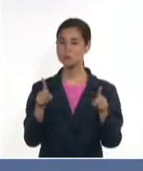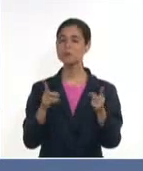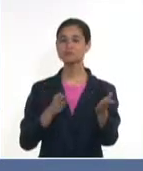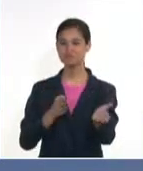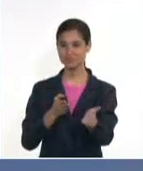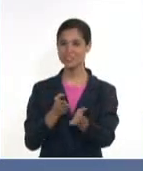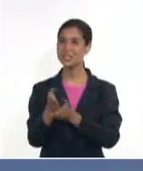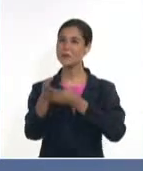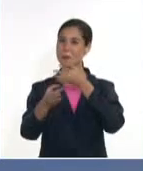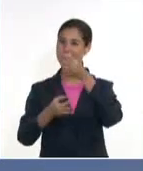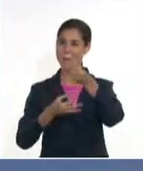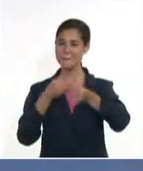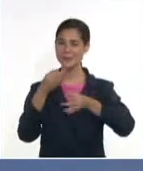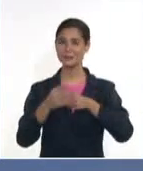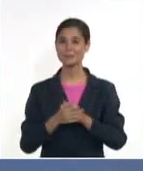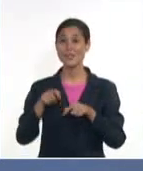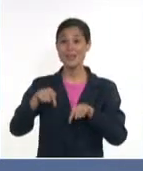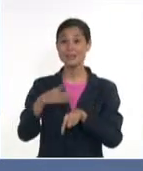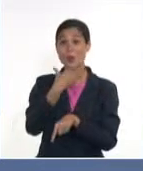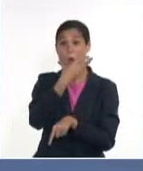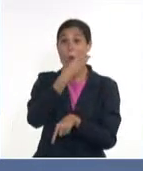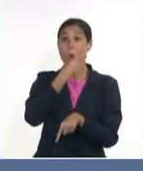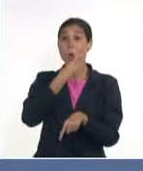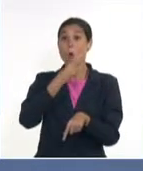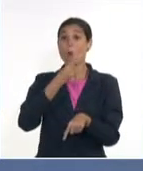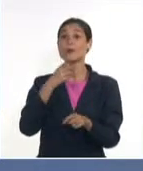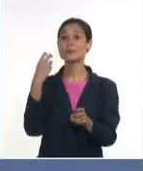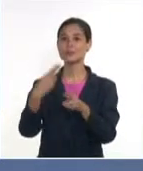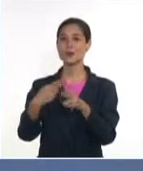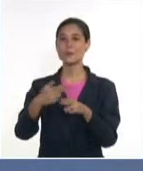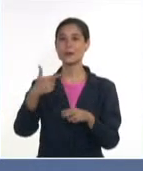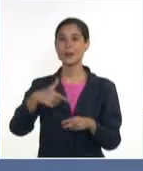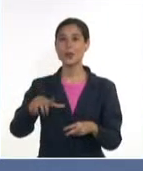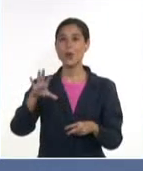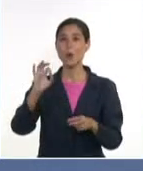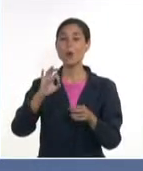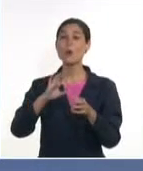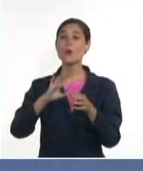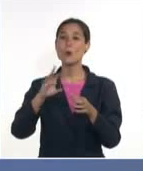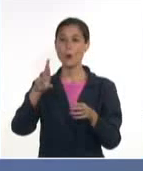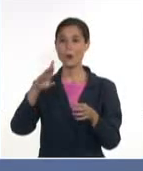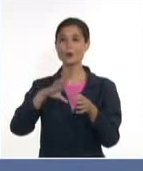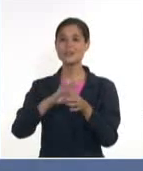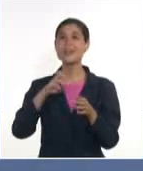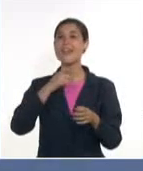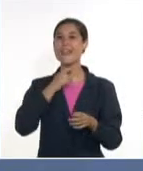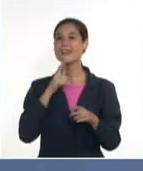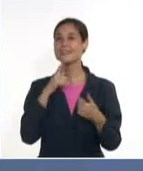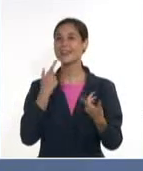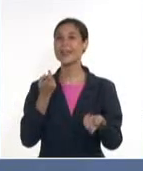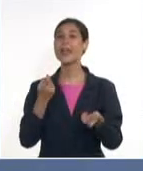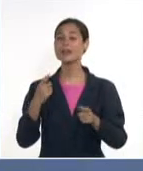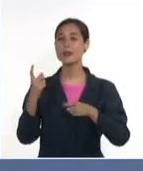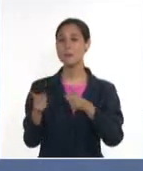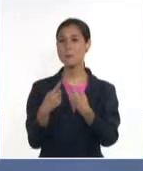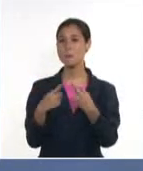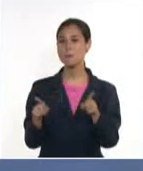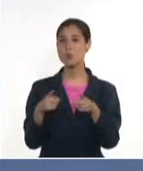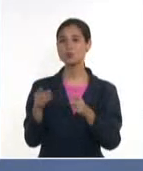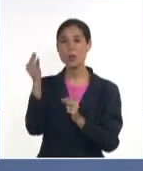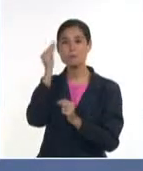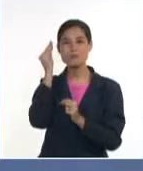Para el joven Jorge Antonio Fernández, esta manifestación artística le ha incorporado nueve saberes a su